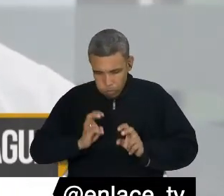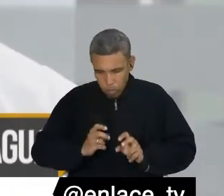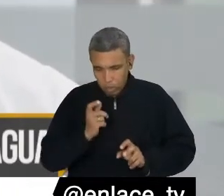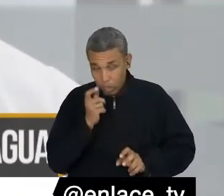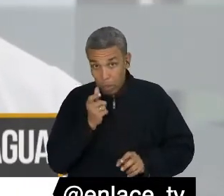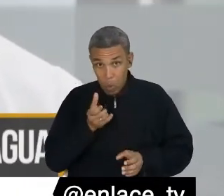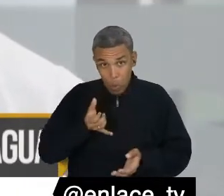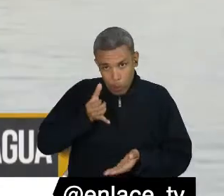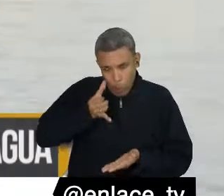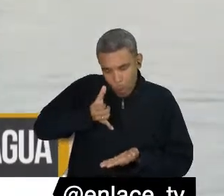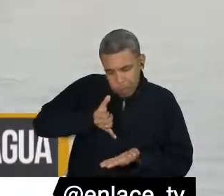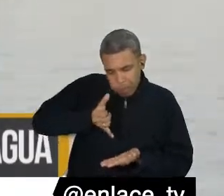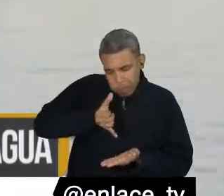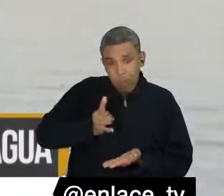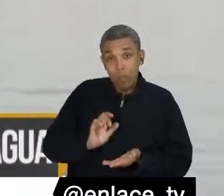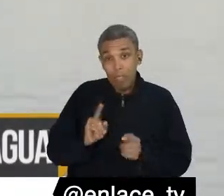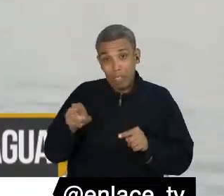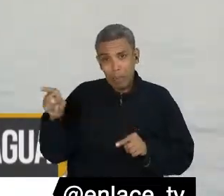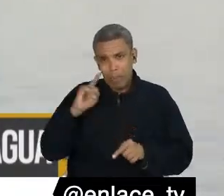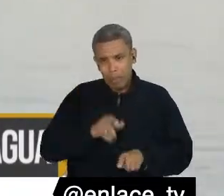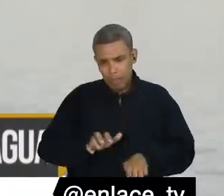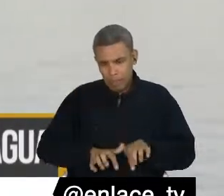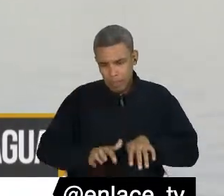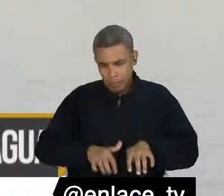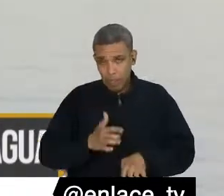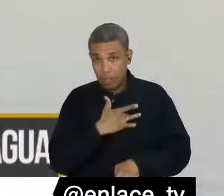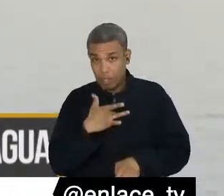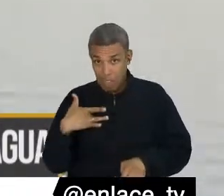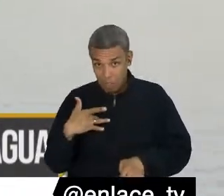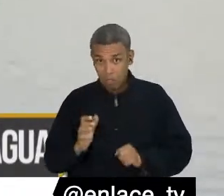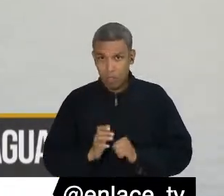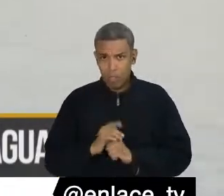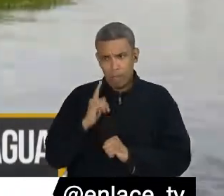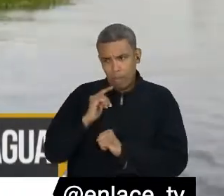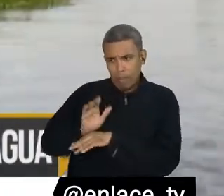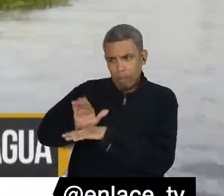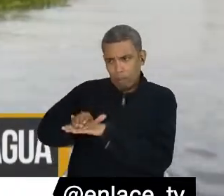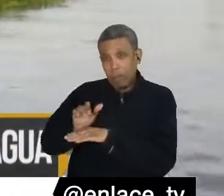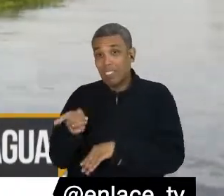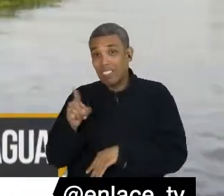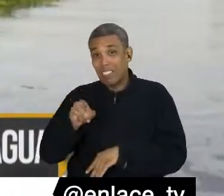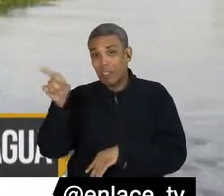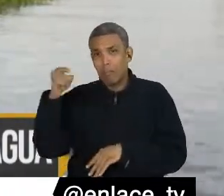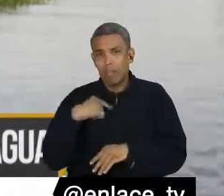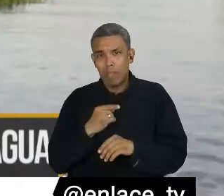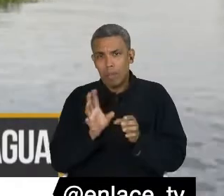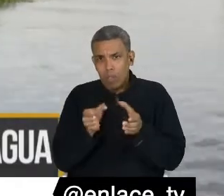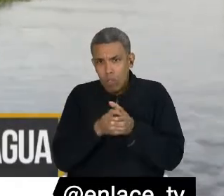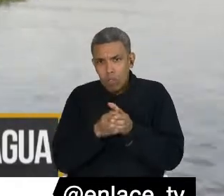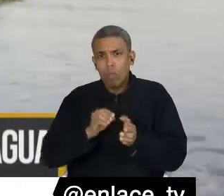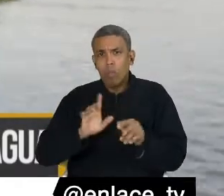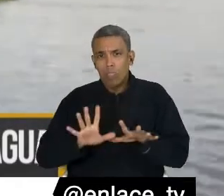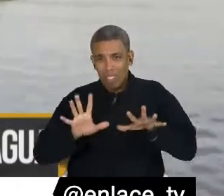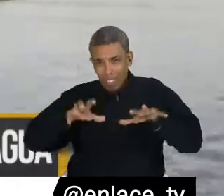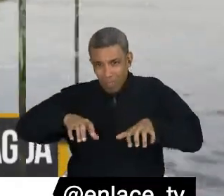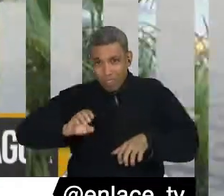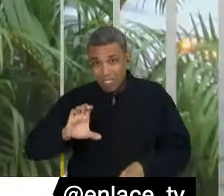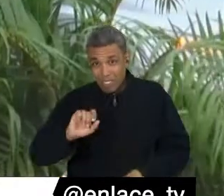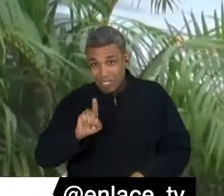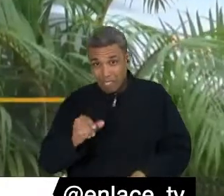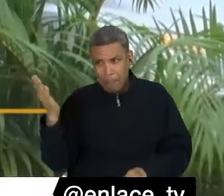riesgos que maneja la Secretaría de Salud Municipal, colocar a la Corporación Autónoma de Santander para que nos ayuden en ese trabajo